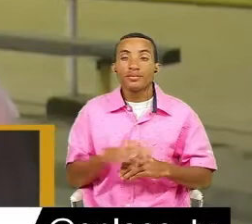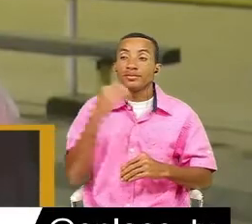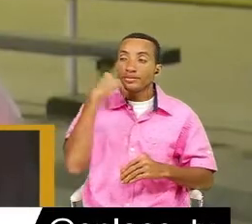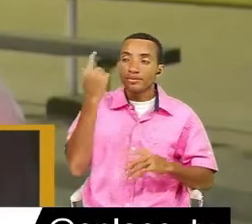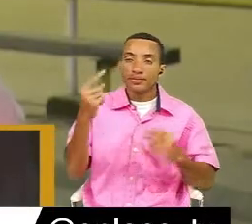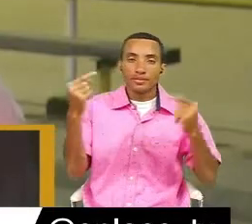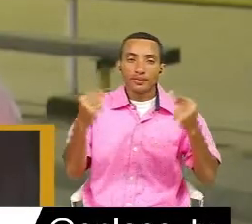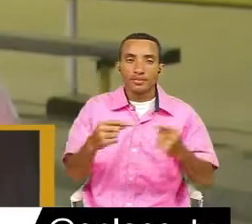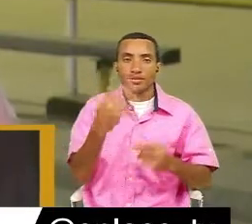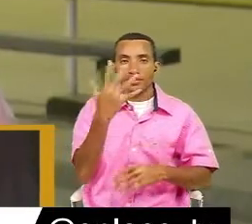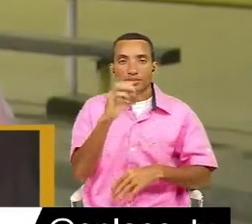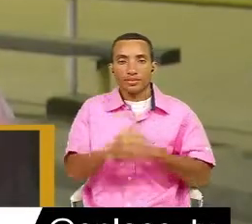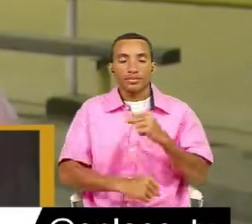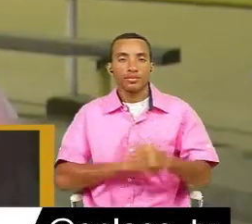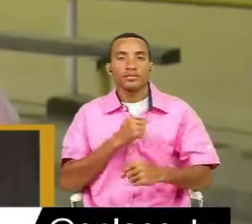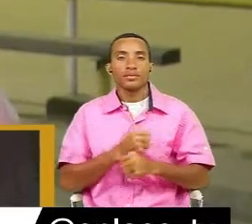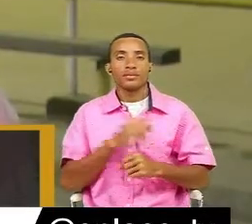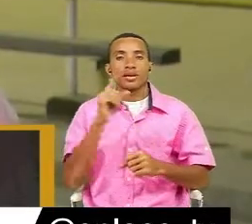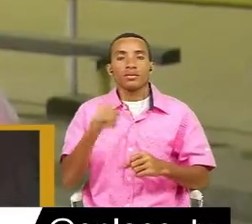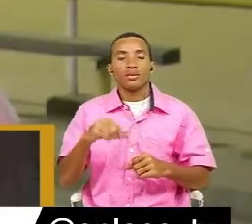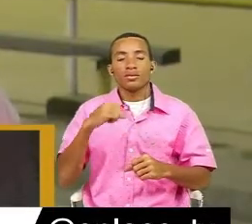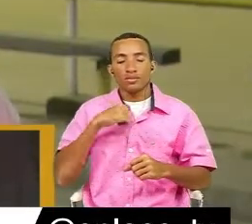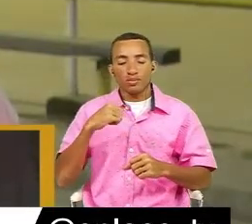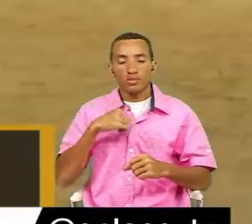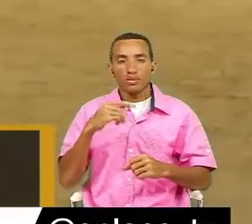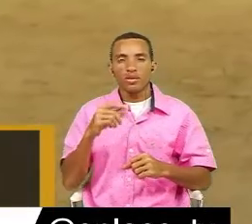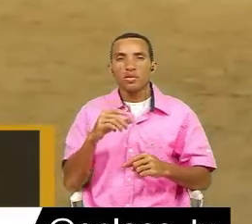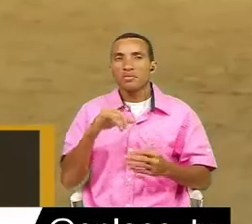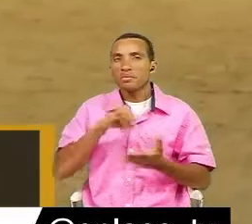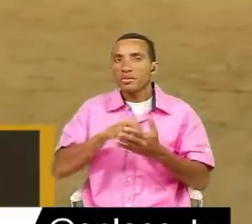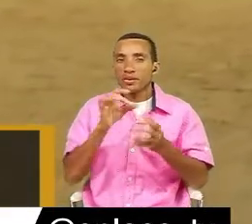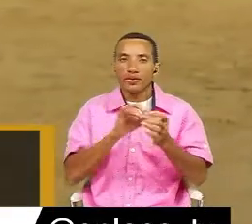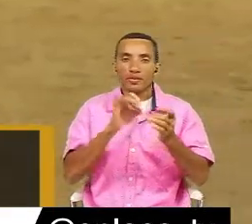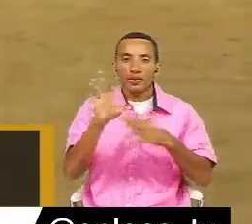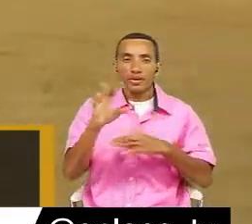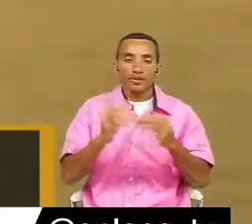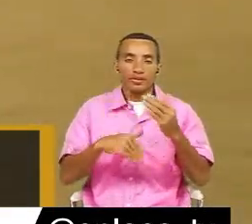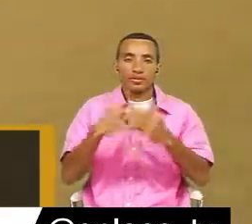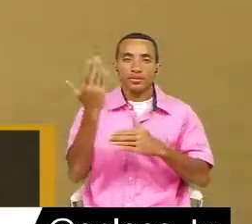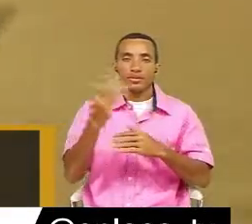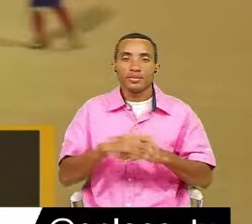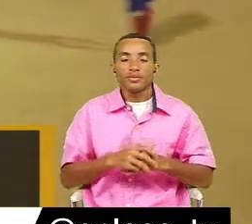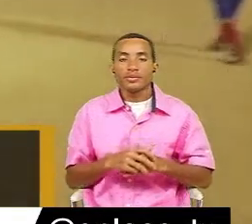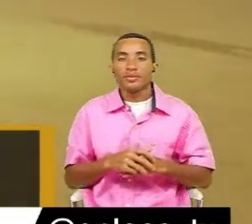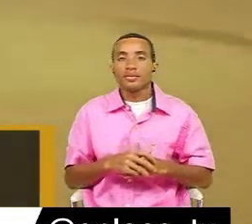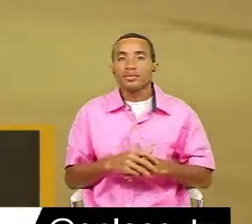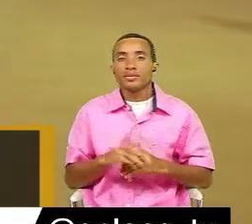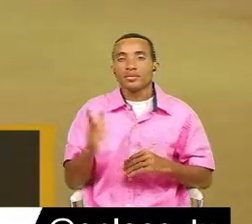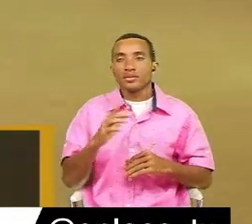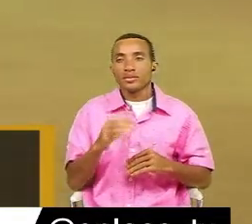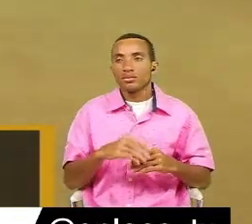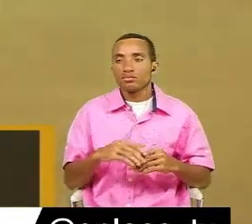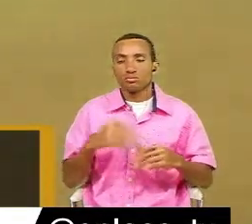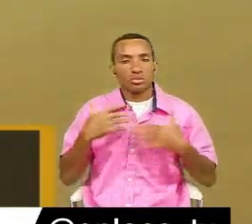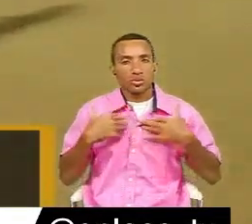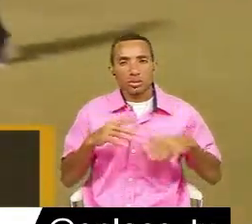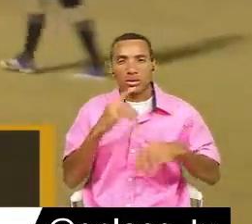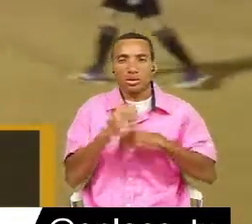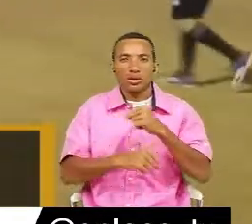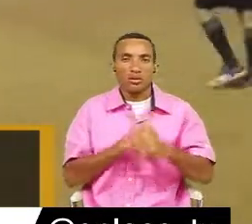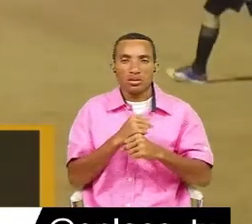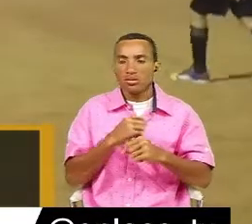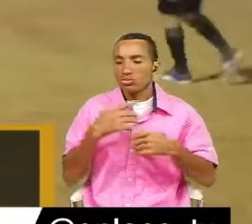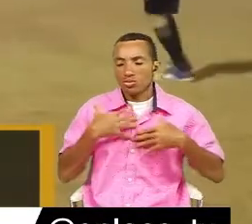años, también tenemos para esa misma fecha iniciar el campeonato de categoría abierta, que es el antesala al